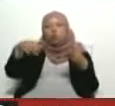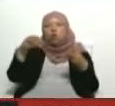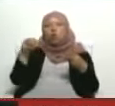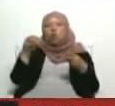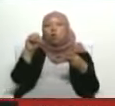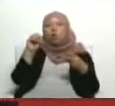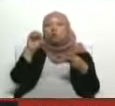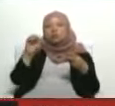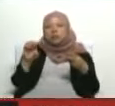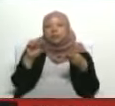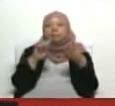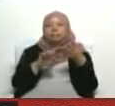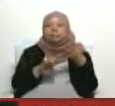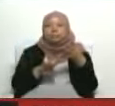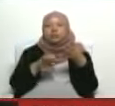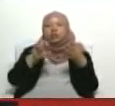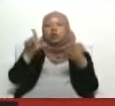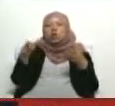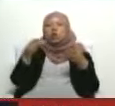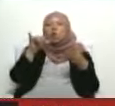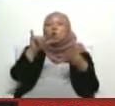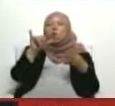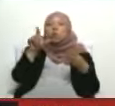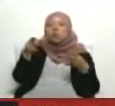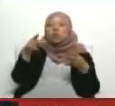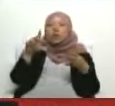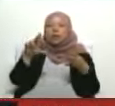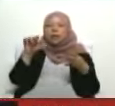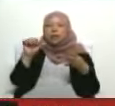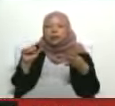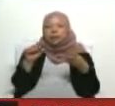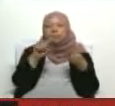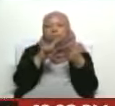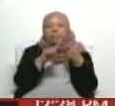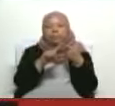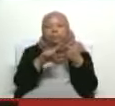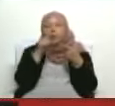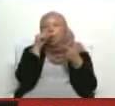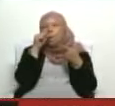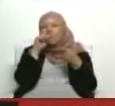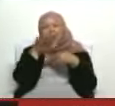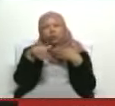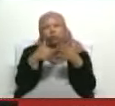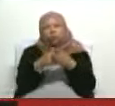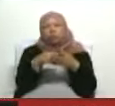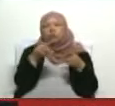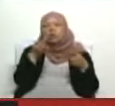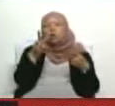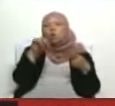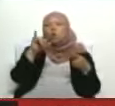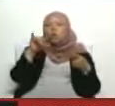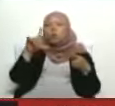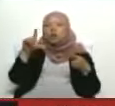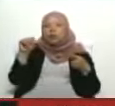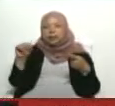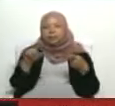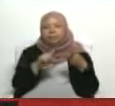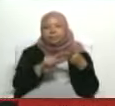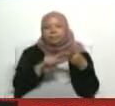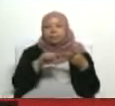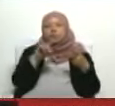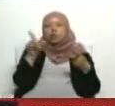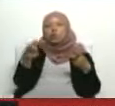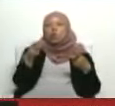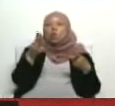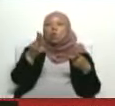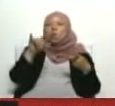Williams Caña, Sarkis Saco, Nelson Villamil, Ricardo Marcano, Wilmer